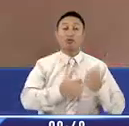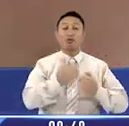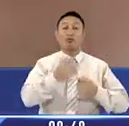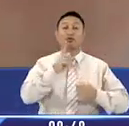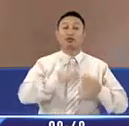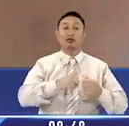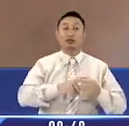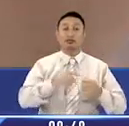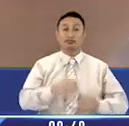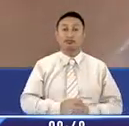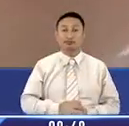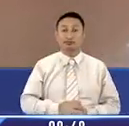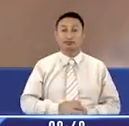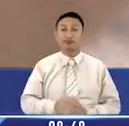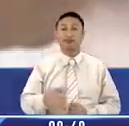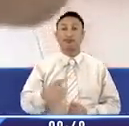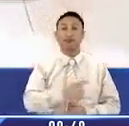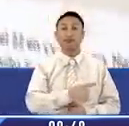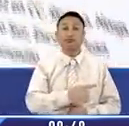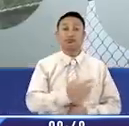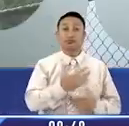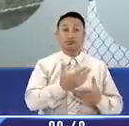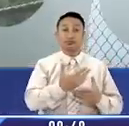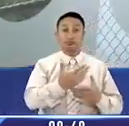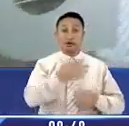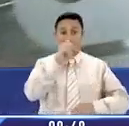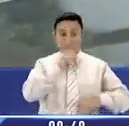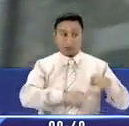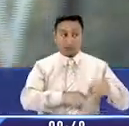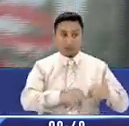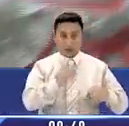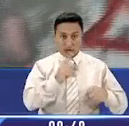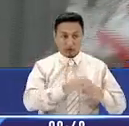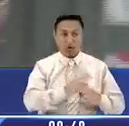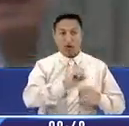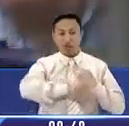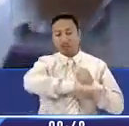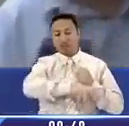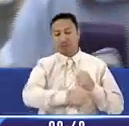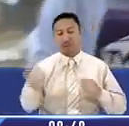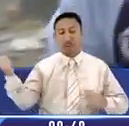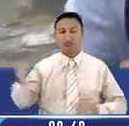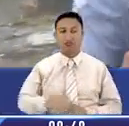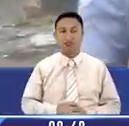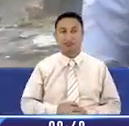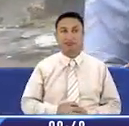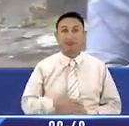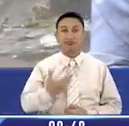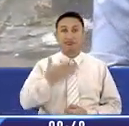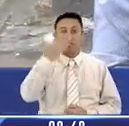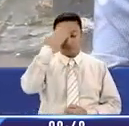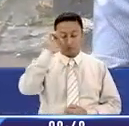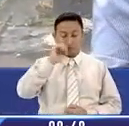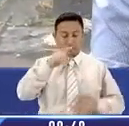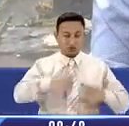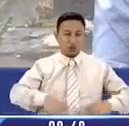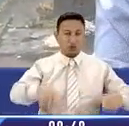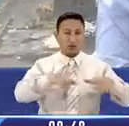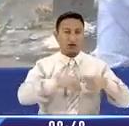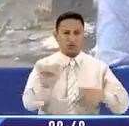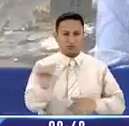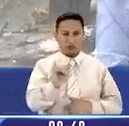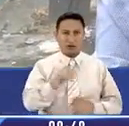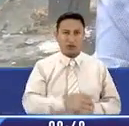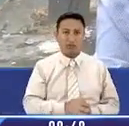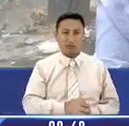su infraestructura, si no la destruyen, se la van llevando de a pedacitos. Sabemos que hay más sitios y bienes en la ciudad iguales, que gente sin